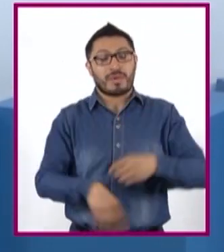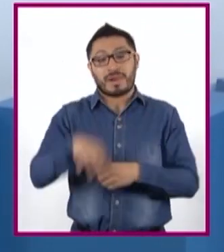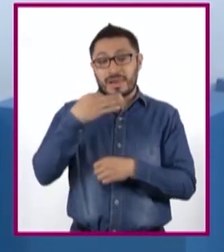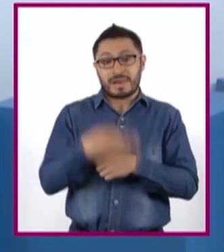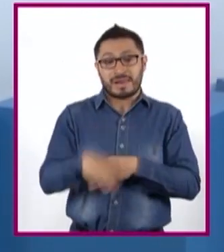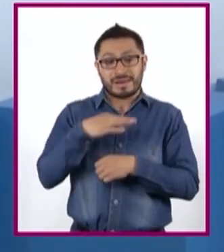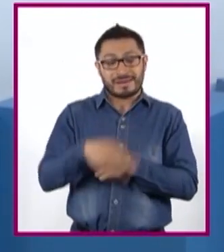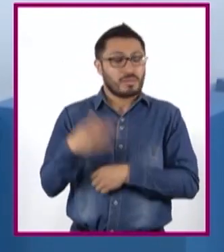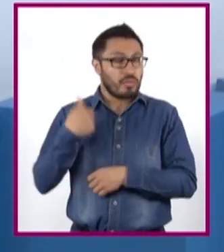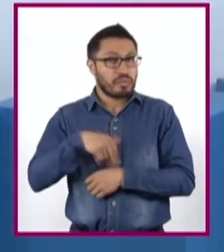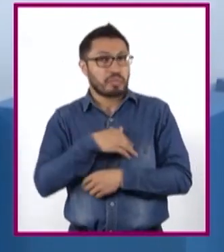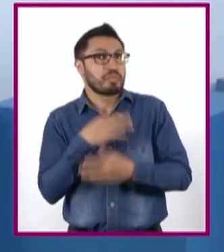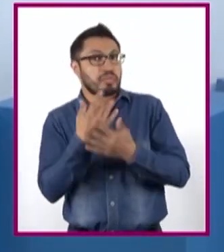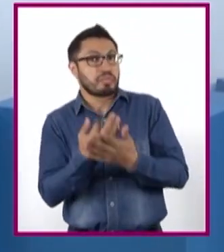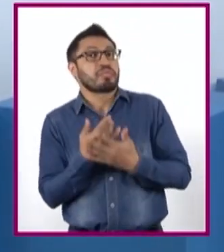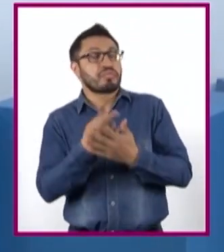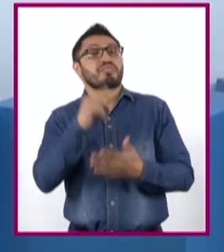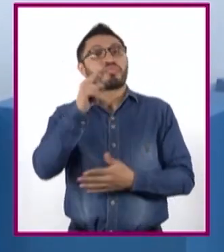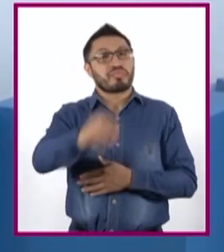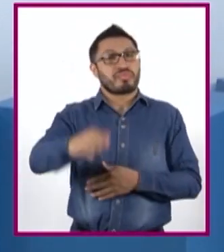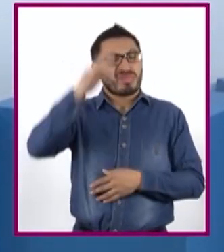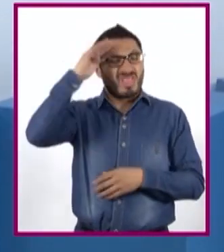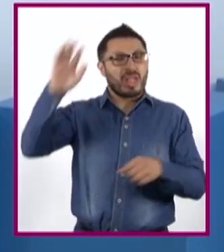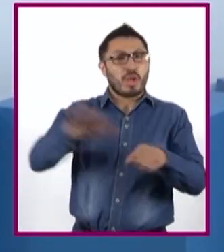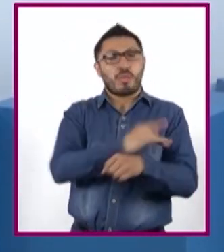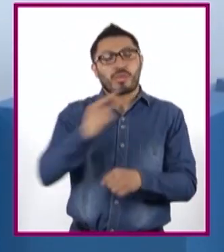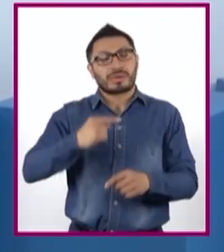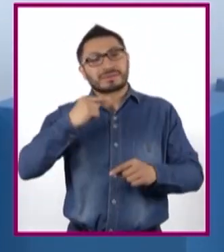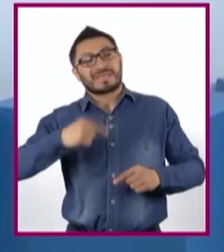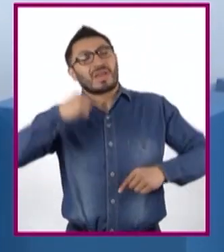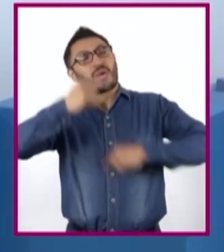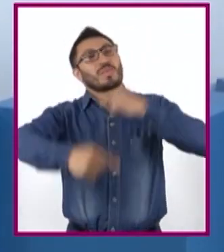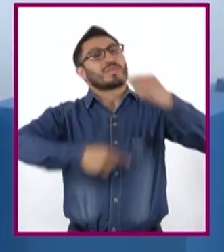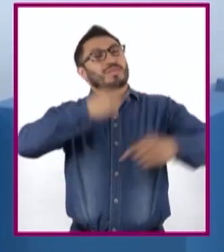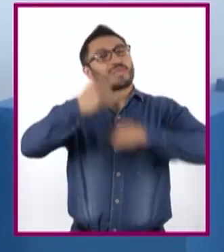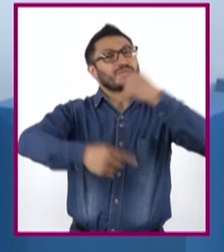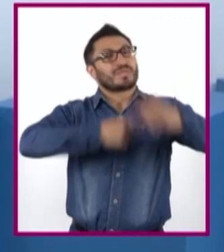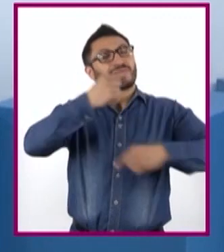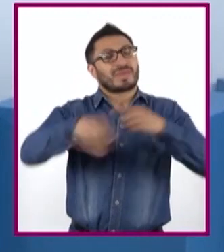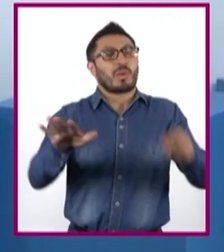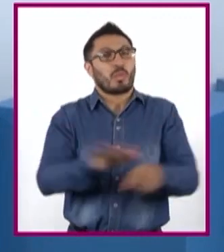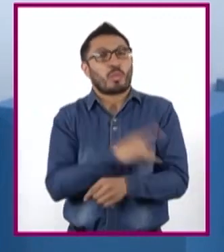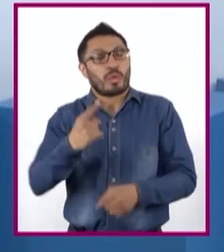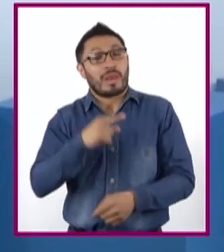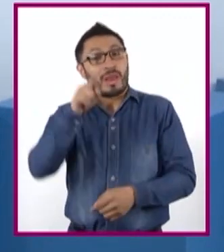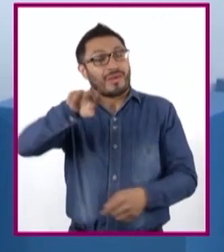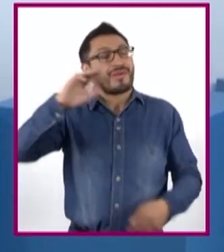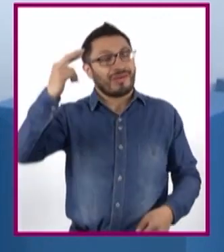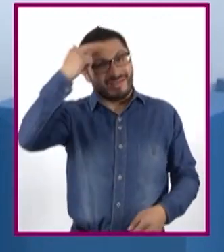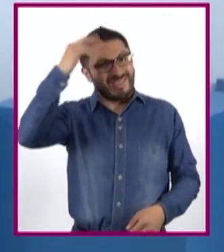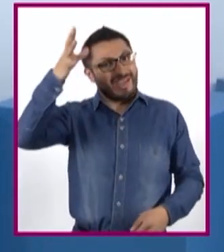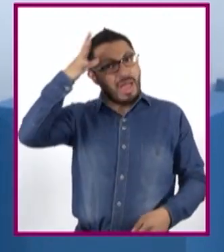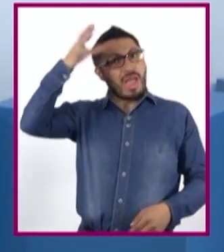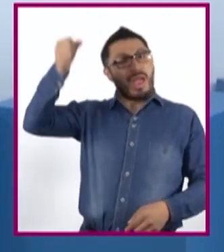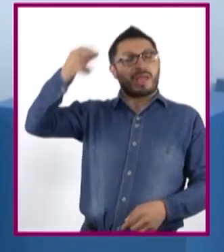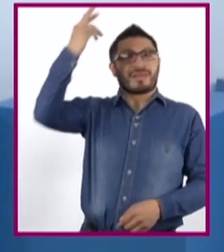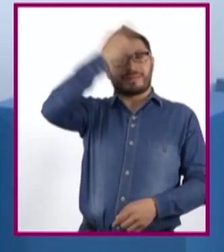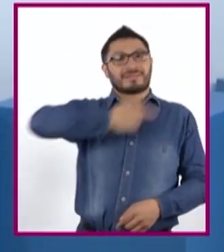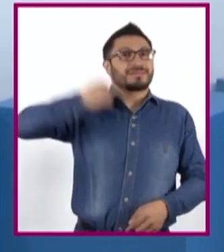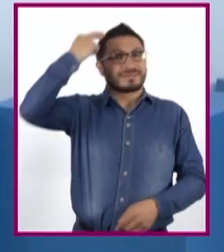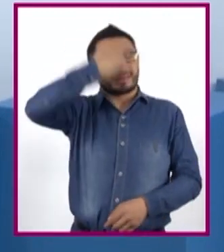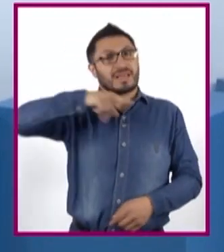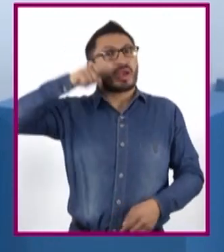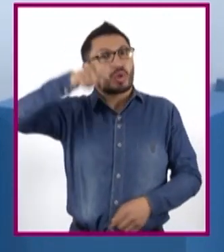Mientras esperamos, piensen en por qué la hélice comenzará a moverse. Tomen en cuenta los conceptos que hemos revisado